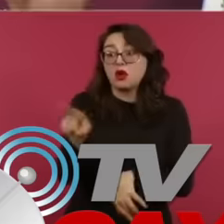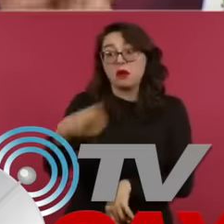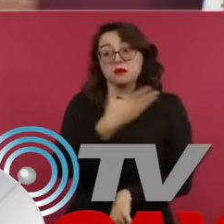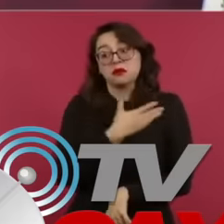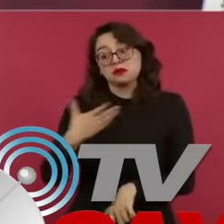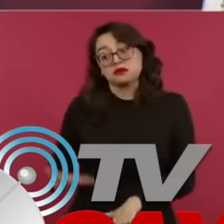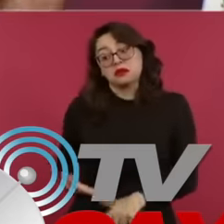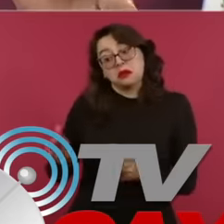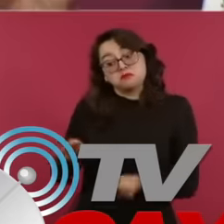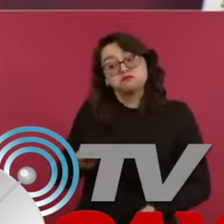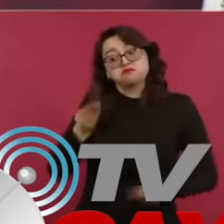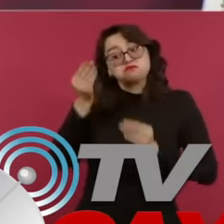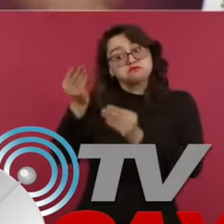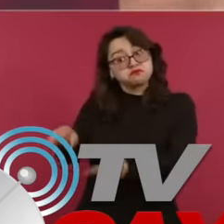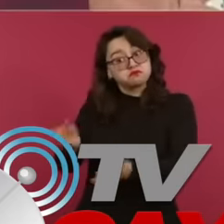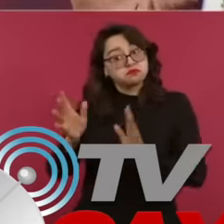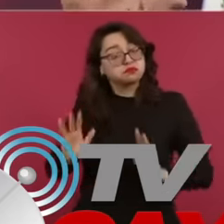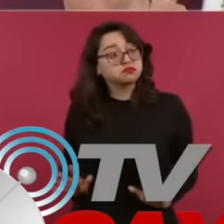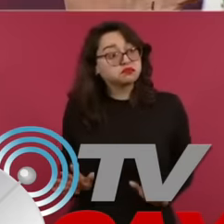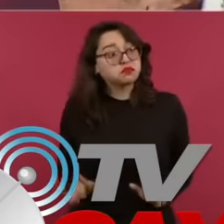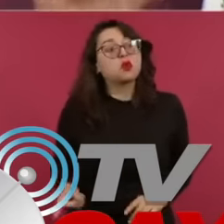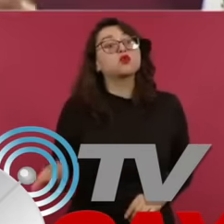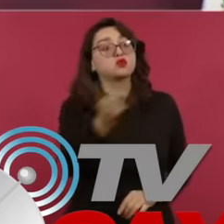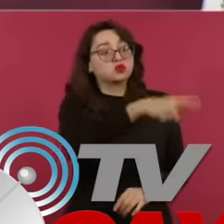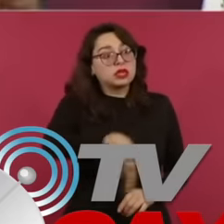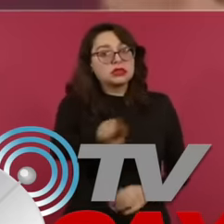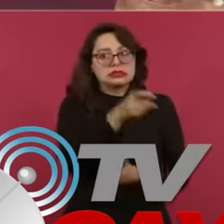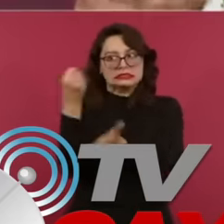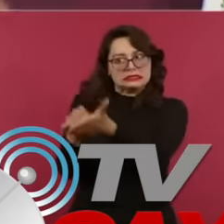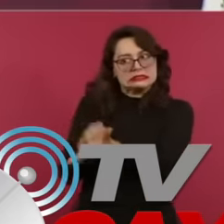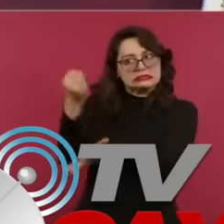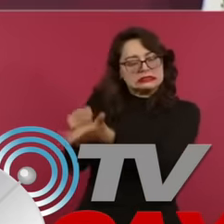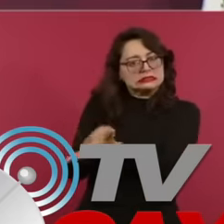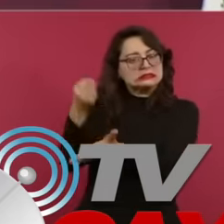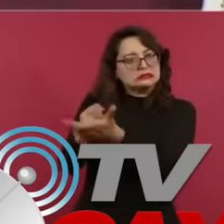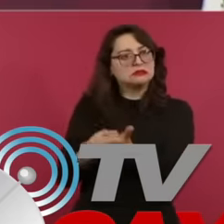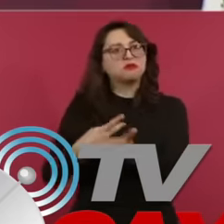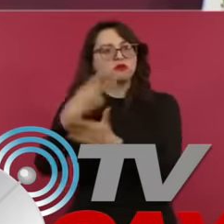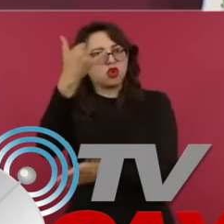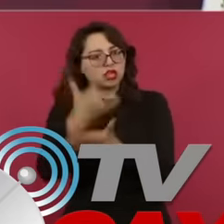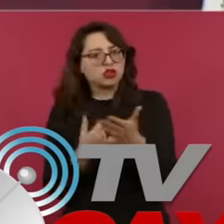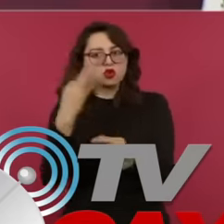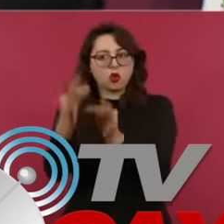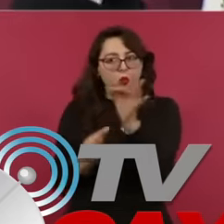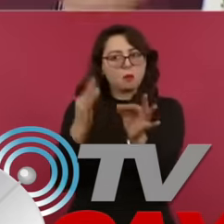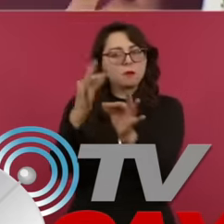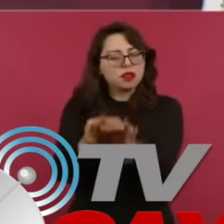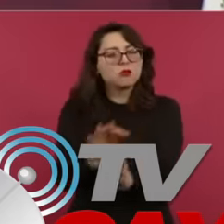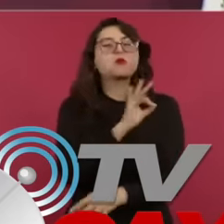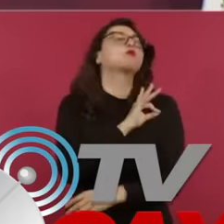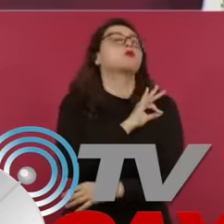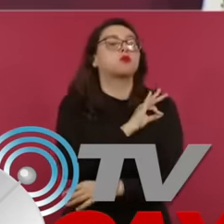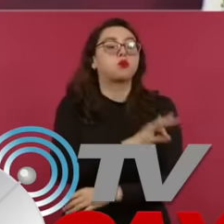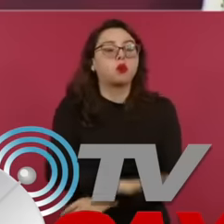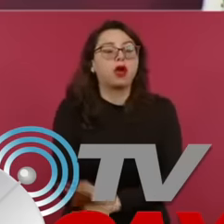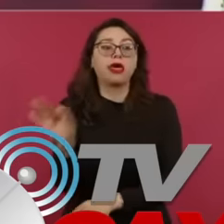sepa que hay esas posibilidades, hay esos proyectos que pueden